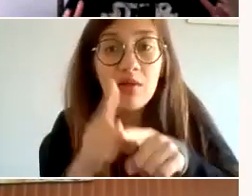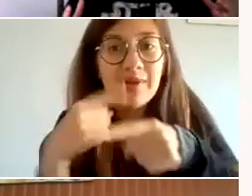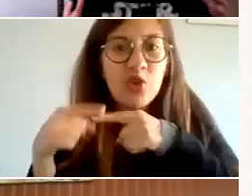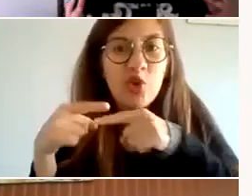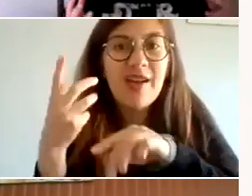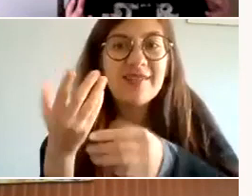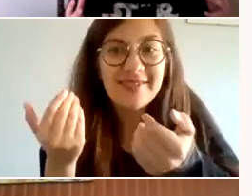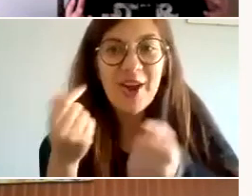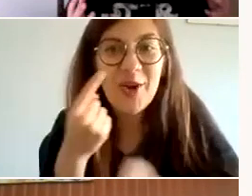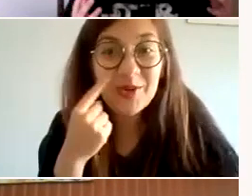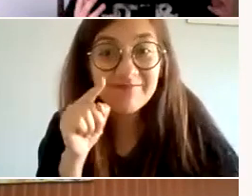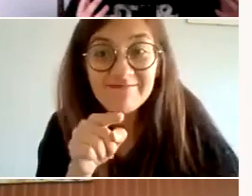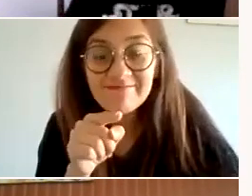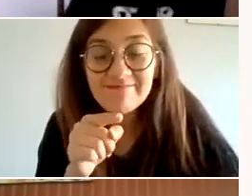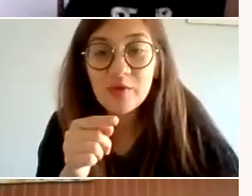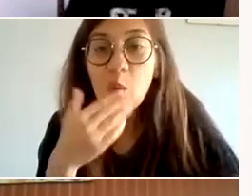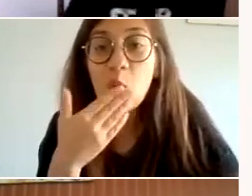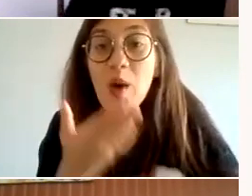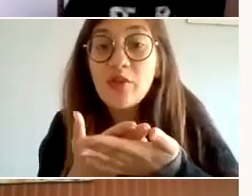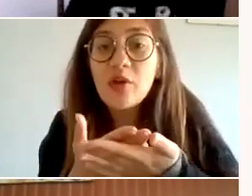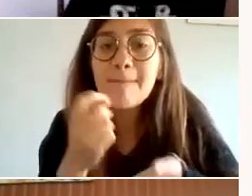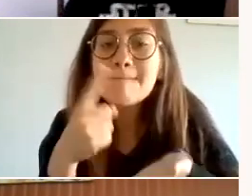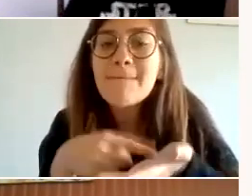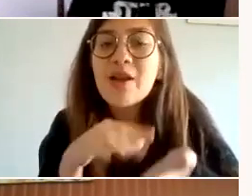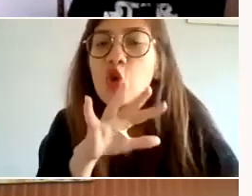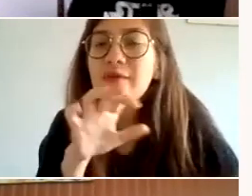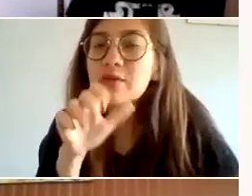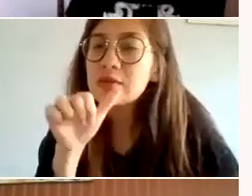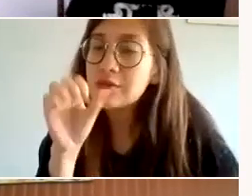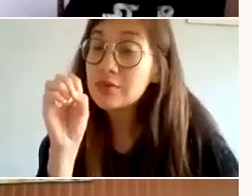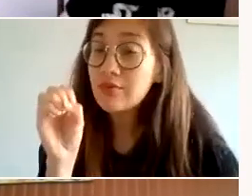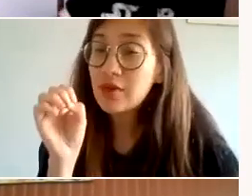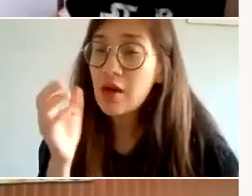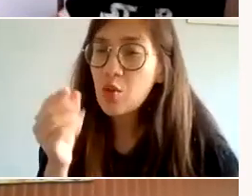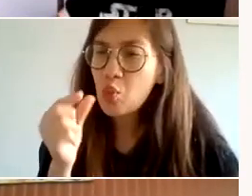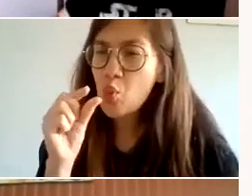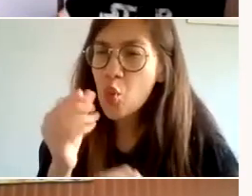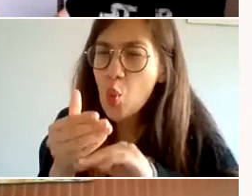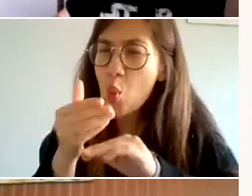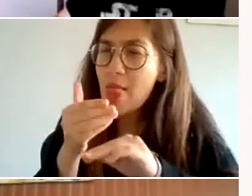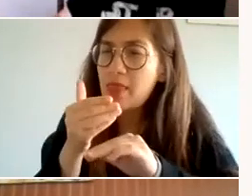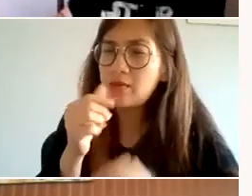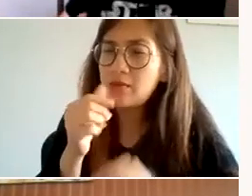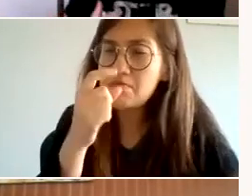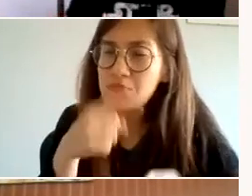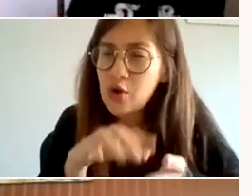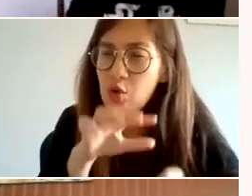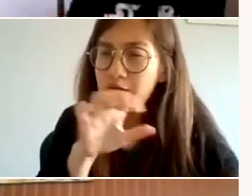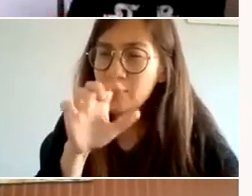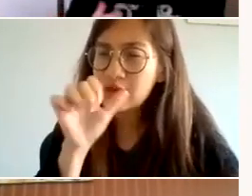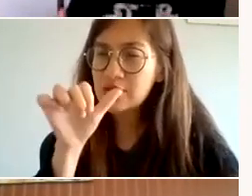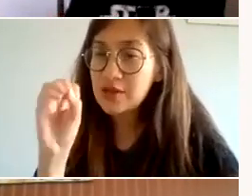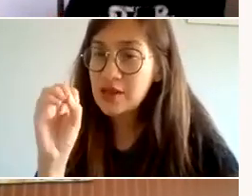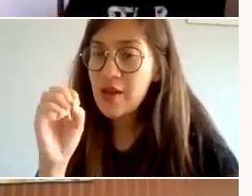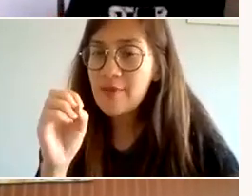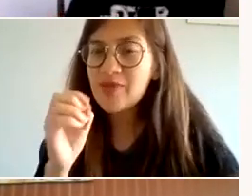nace desde los años 60, incluso un poquitito antes, con los servicios militares de Estados Unidos,